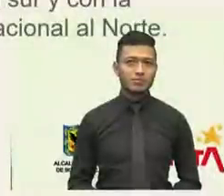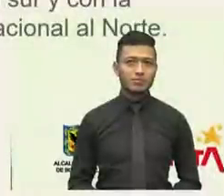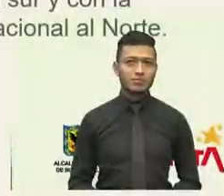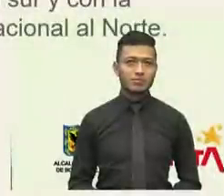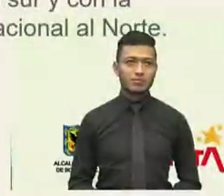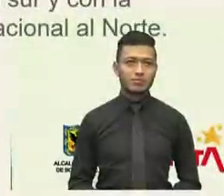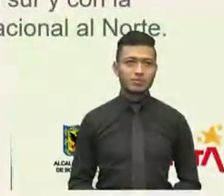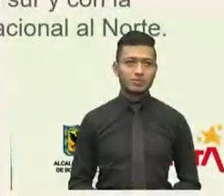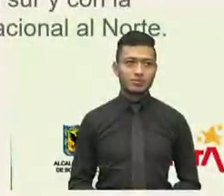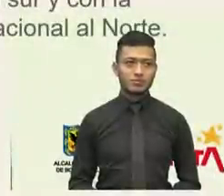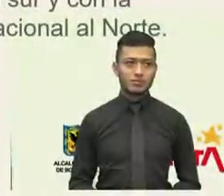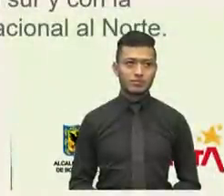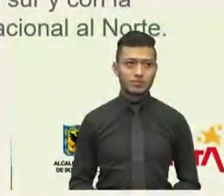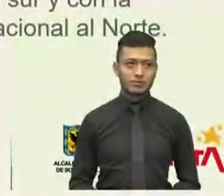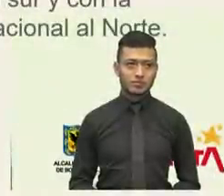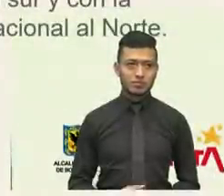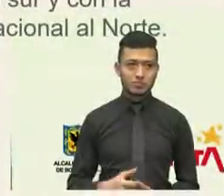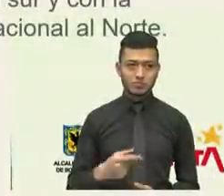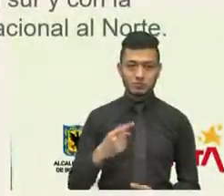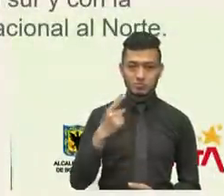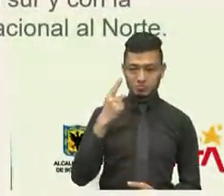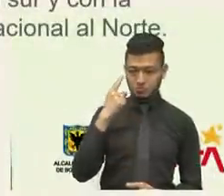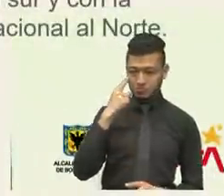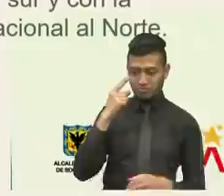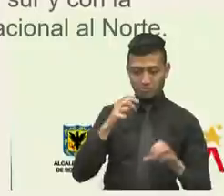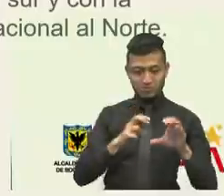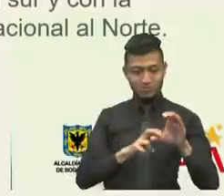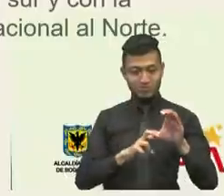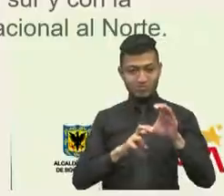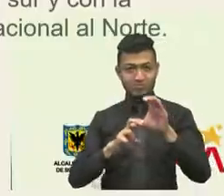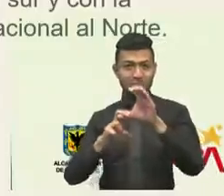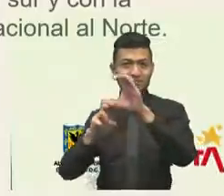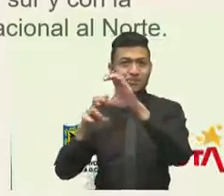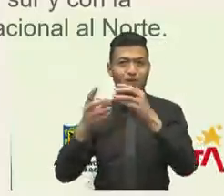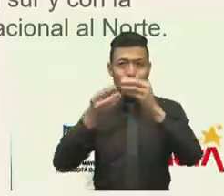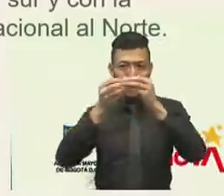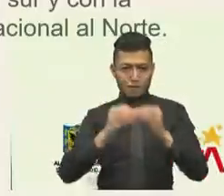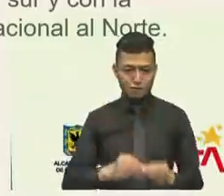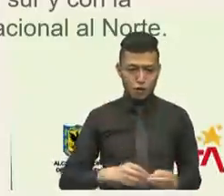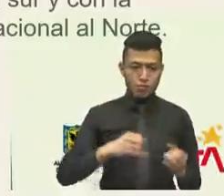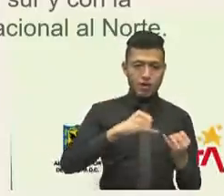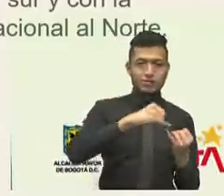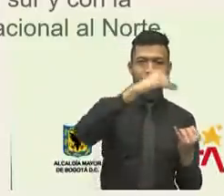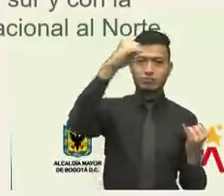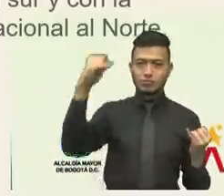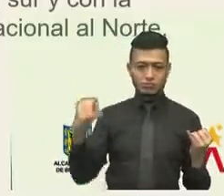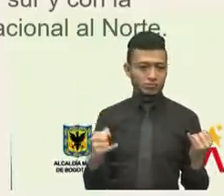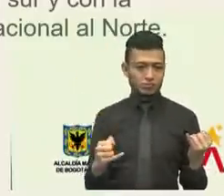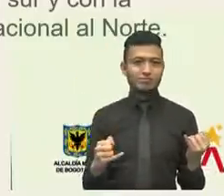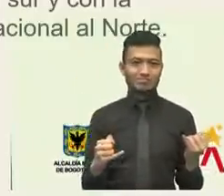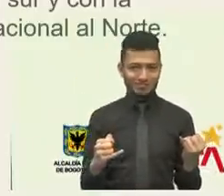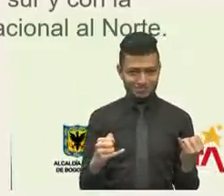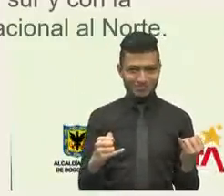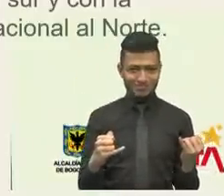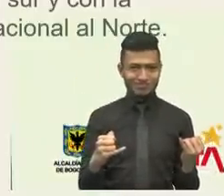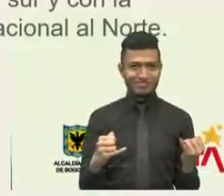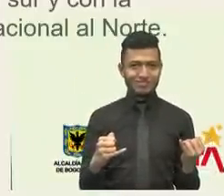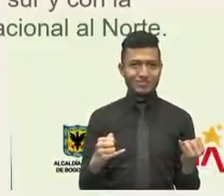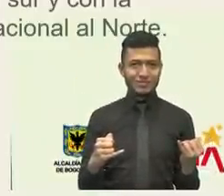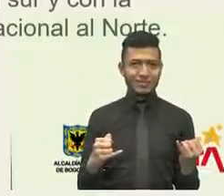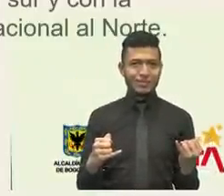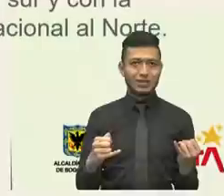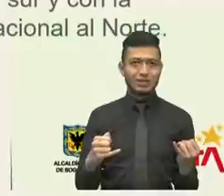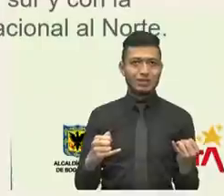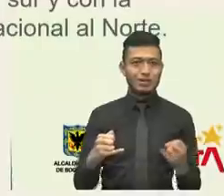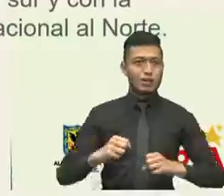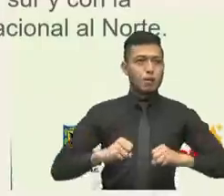Entonces volvamos a nuestro cable. Nuestro cable va a ser una herradura que le va a dar la vuelta por el aire en la mejor vista